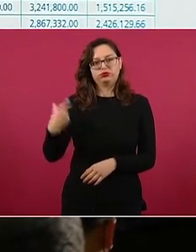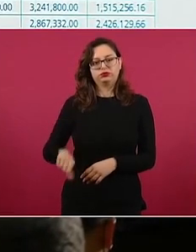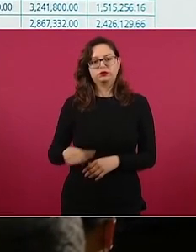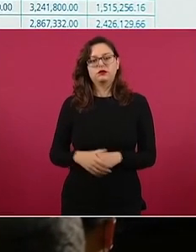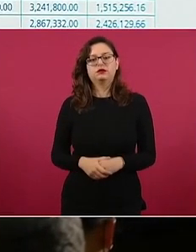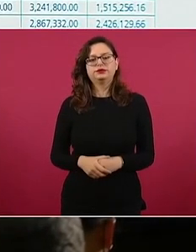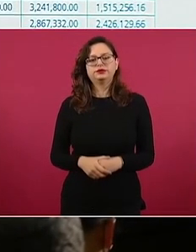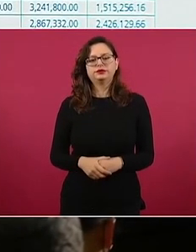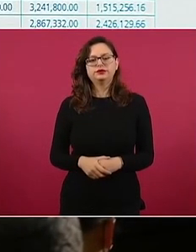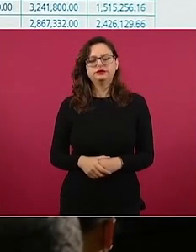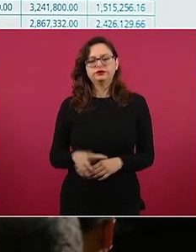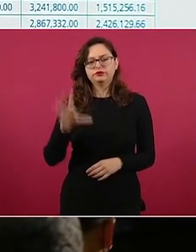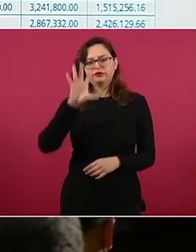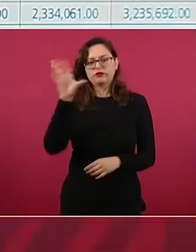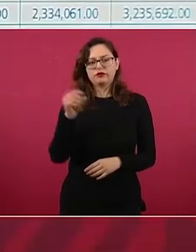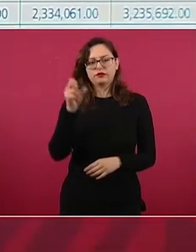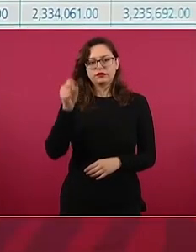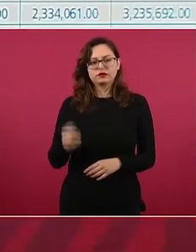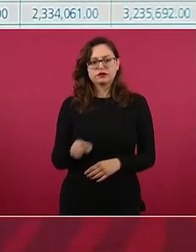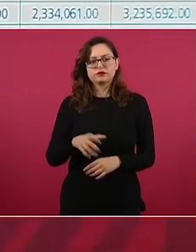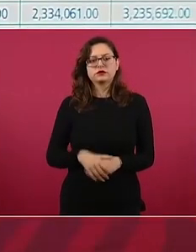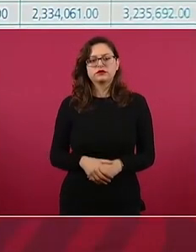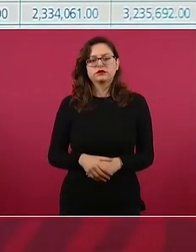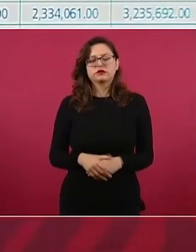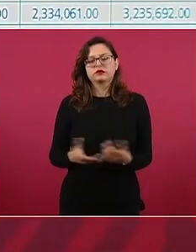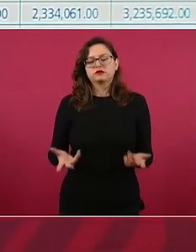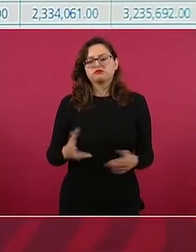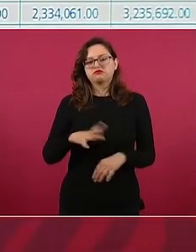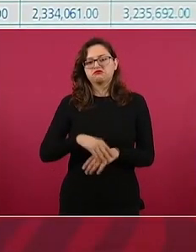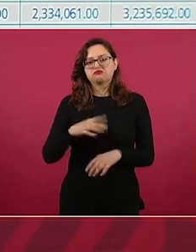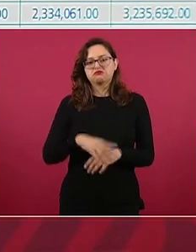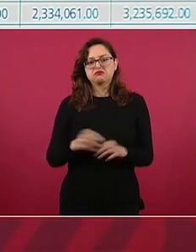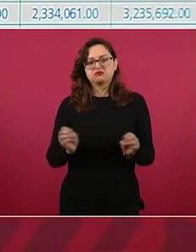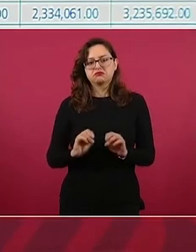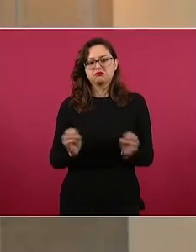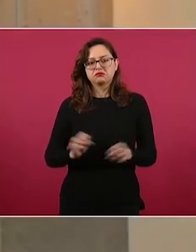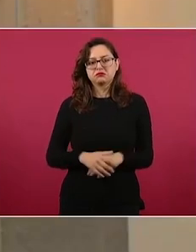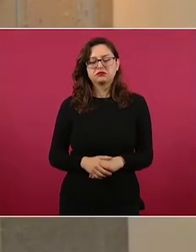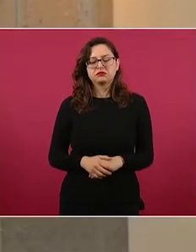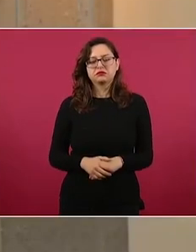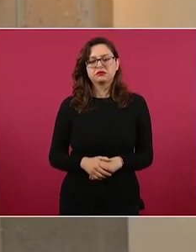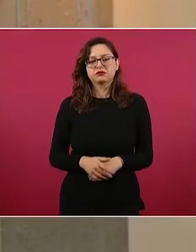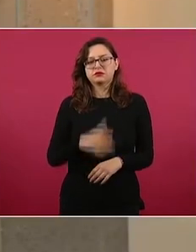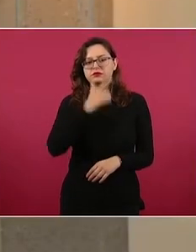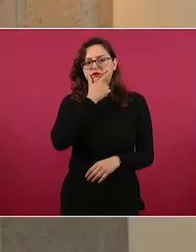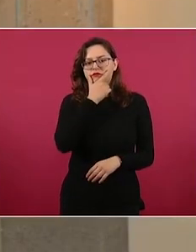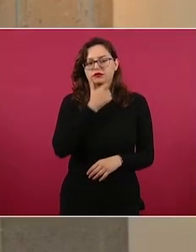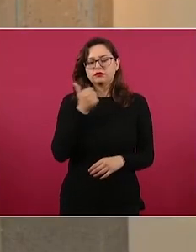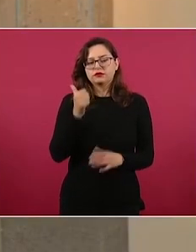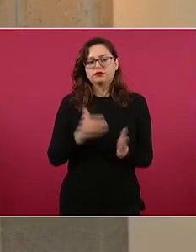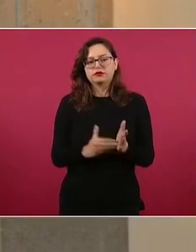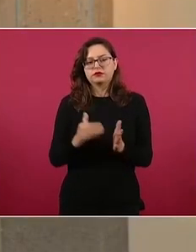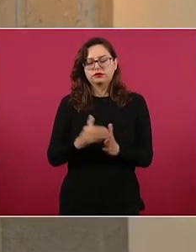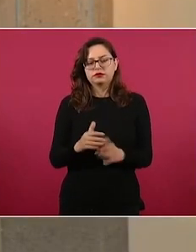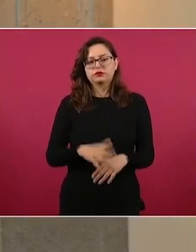Luego Sudáfrica, Suecia no hay dato, Reino Unido, 6,000,000,